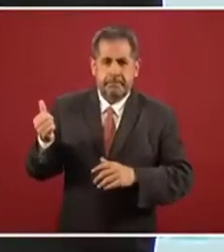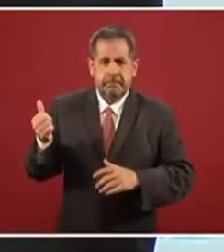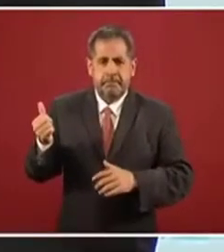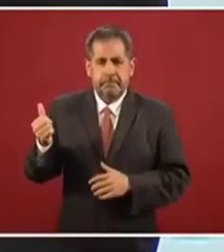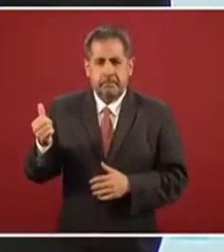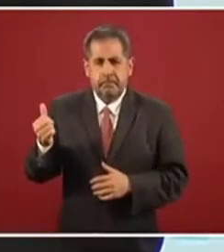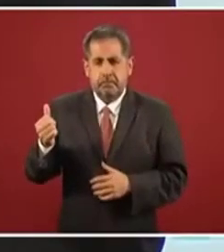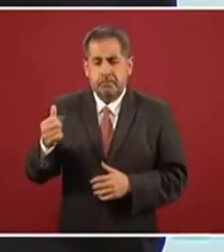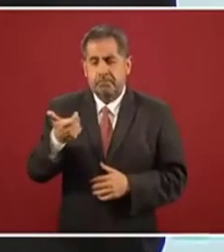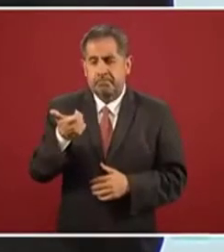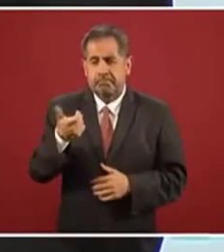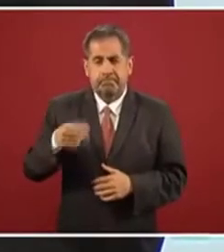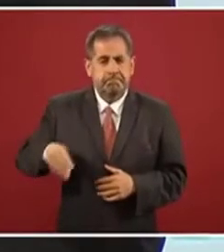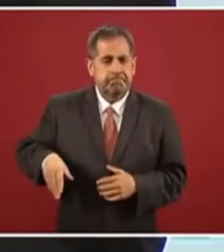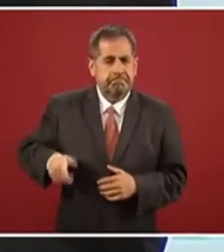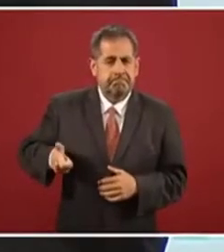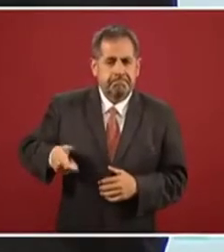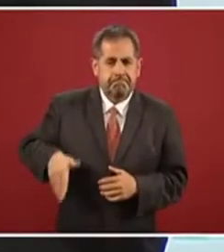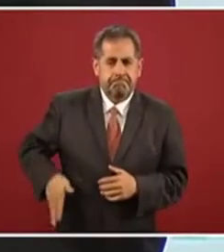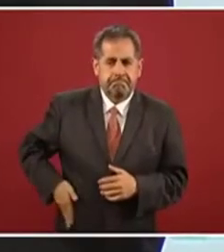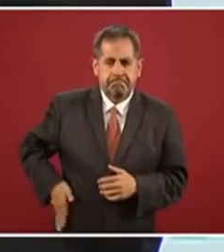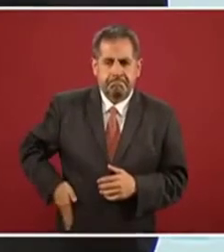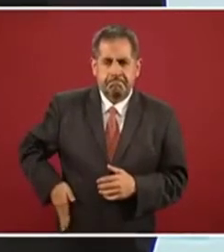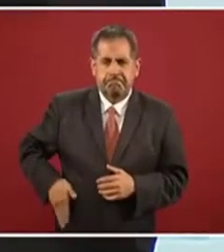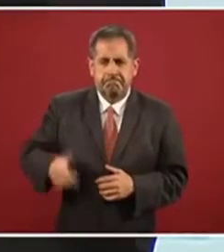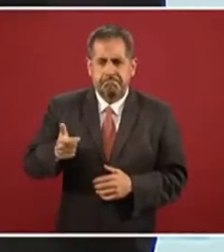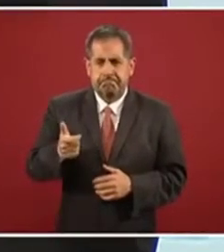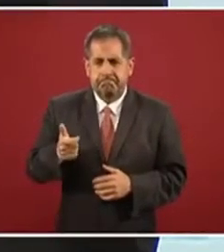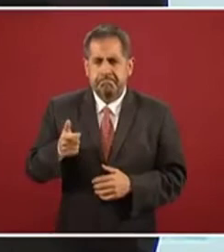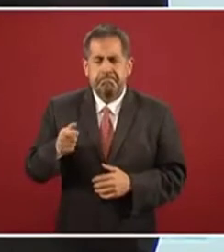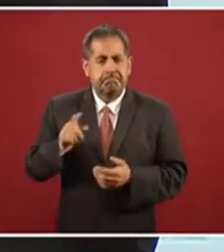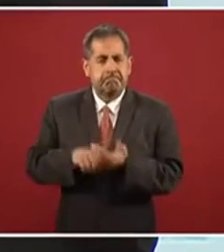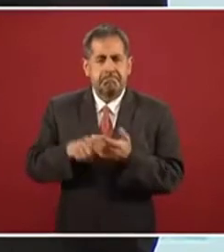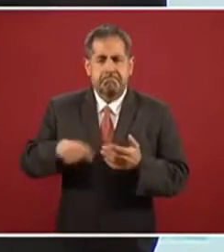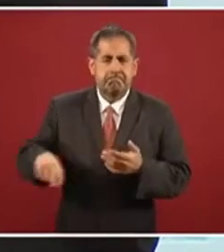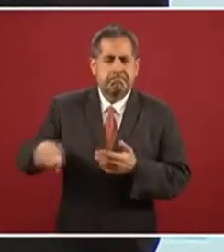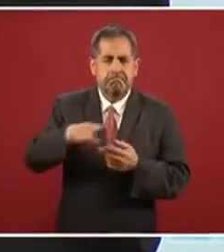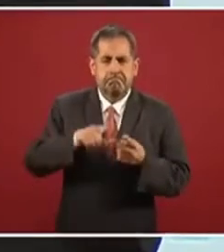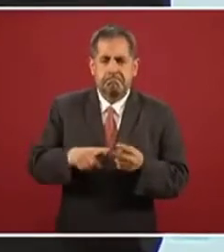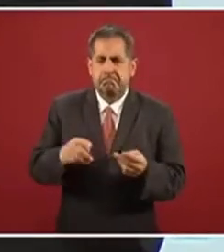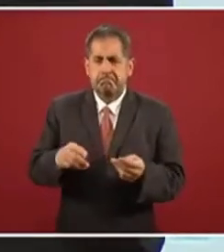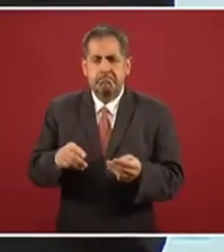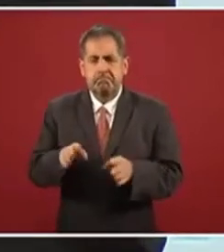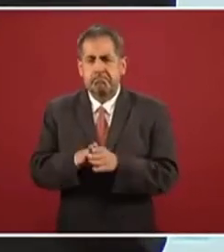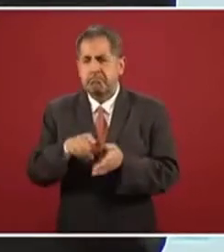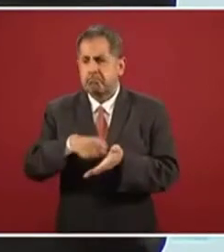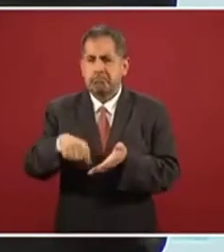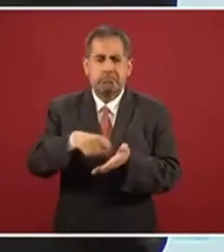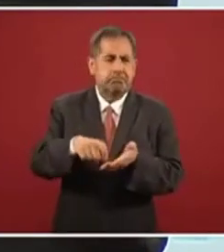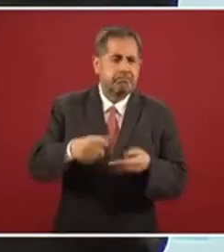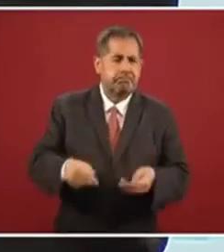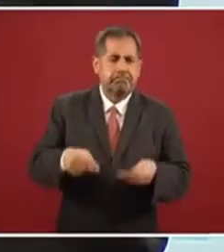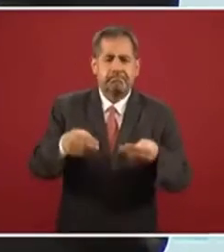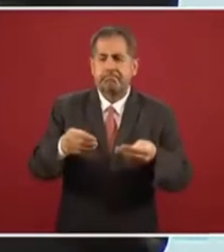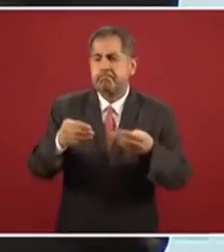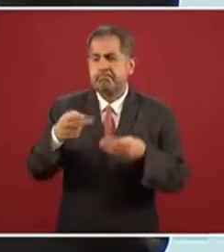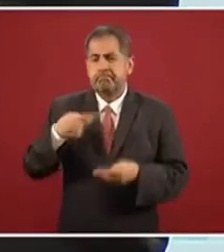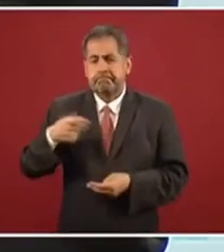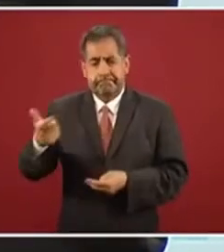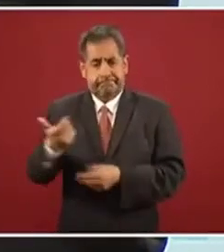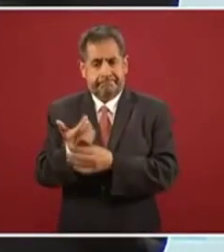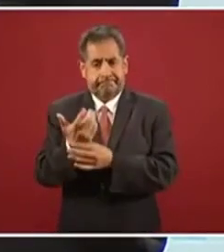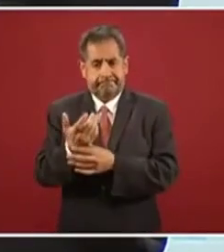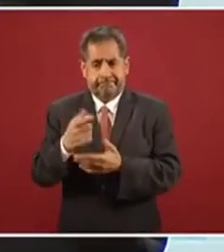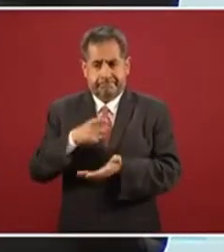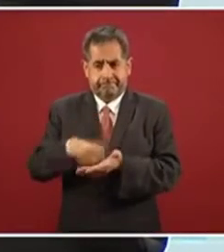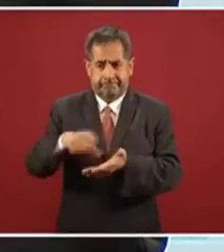los bolsillos, con la bolsa del mercado, con lo que